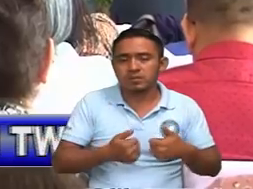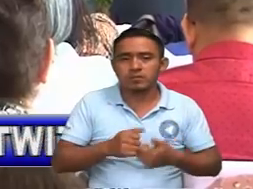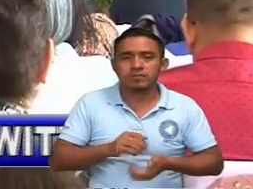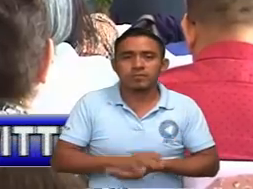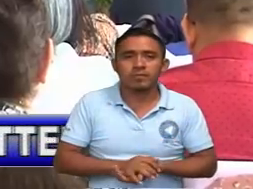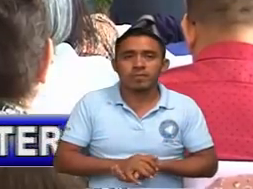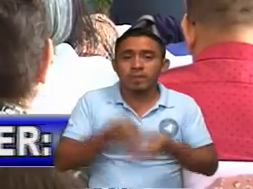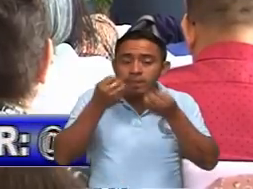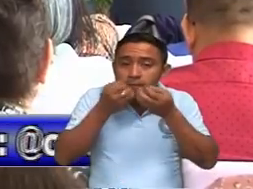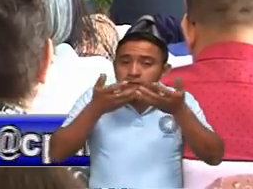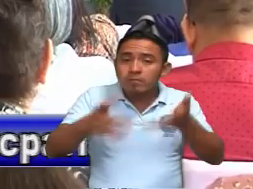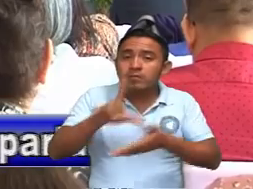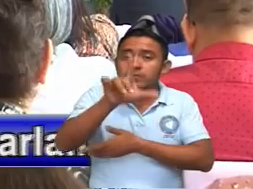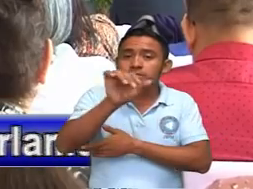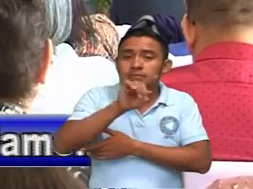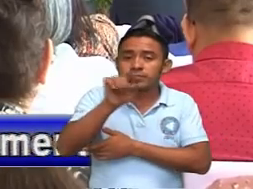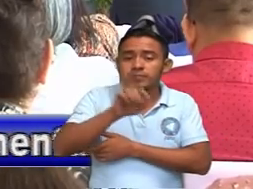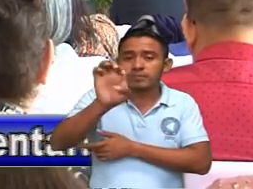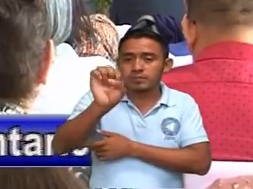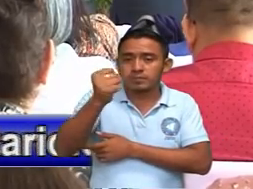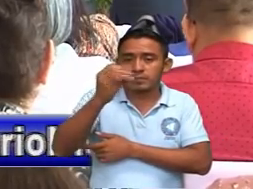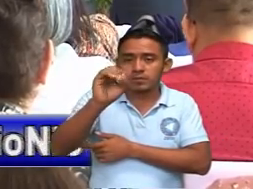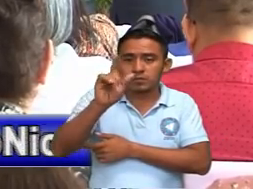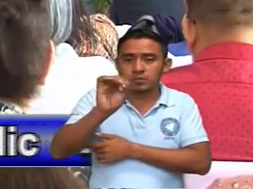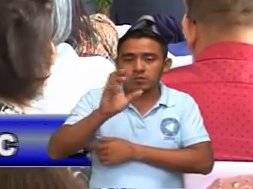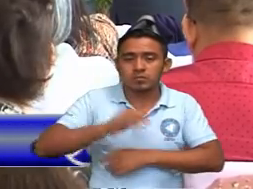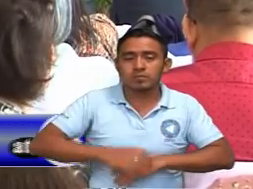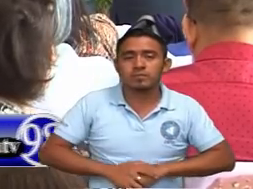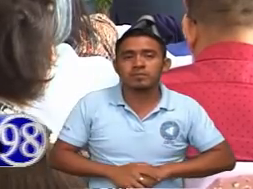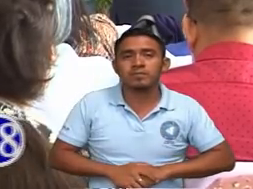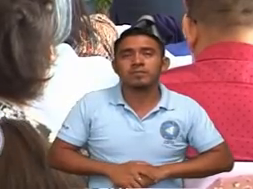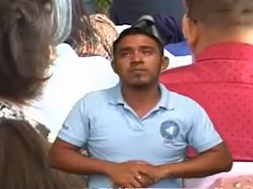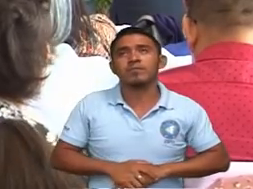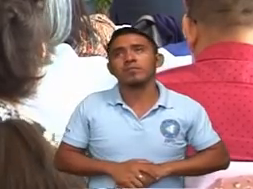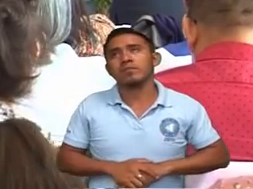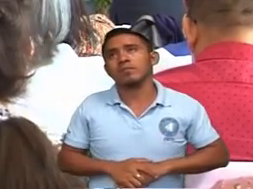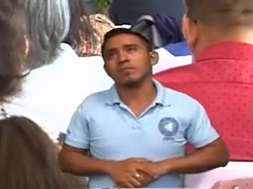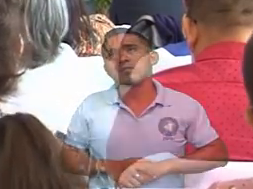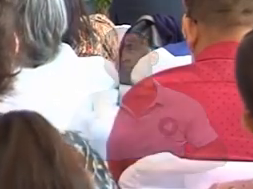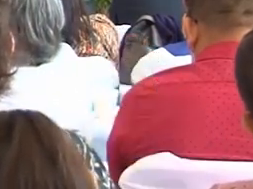país. Con cámara de Wendell Noguera para el canal parlamentario, informó Liz Escoto.